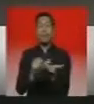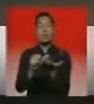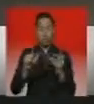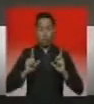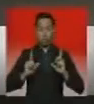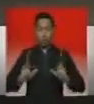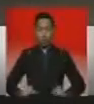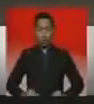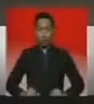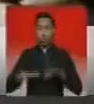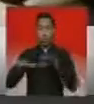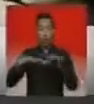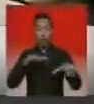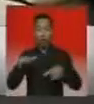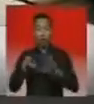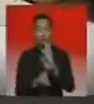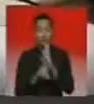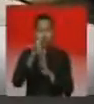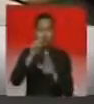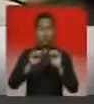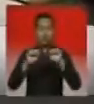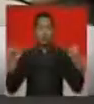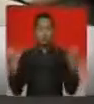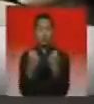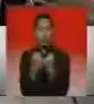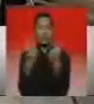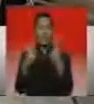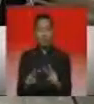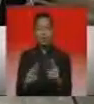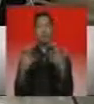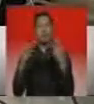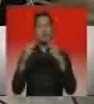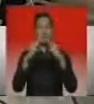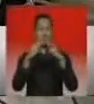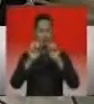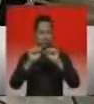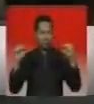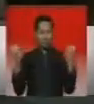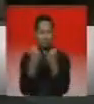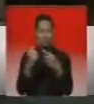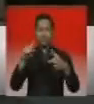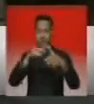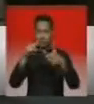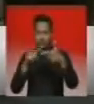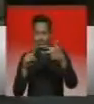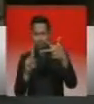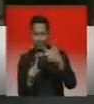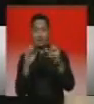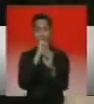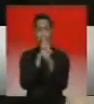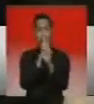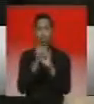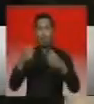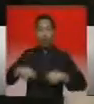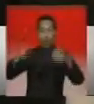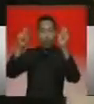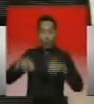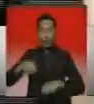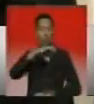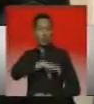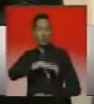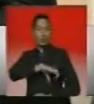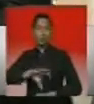Salud, Coordinador de Desarrollo Social y de Inclusión Económica y Social firmaron un convenio con 10 municipios. Con